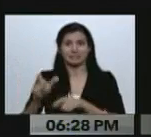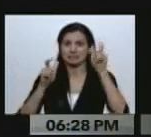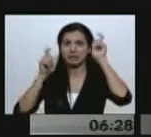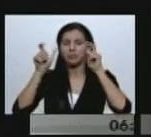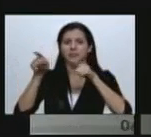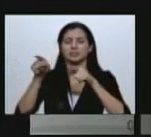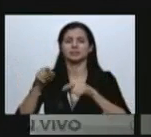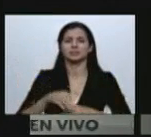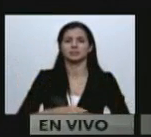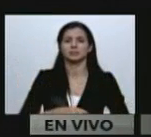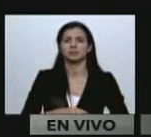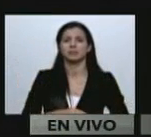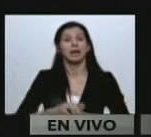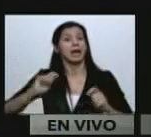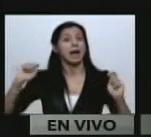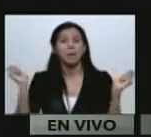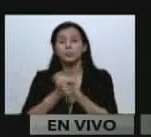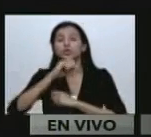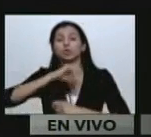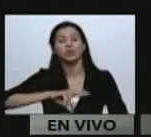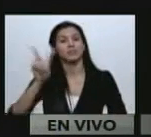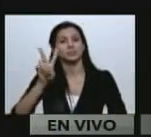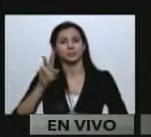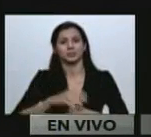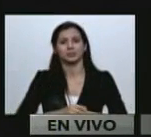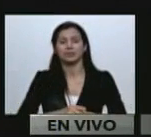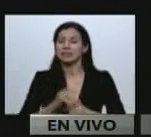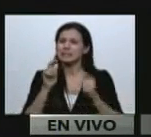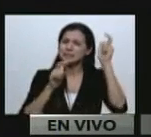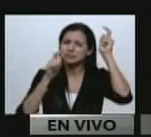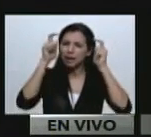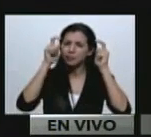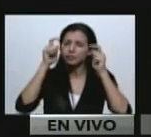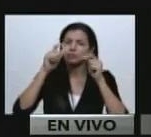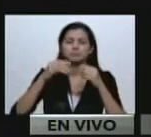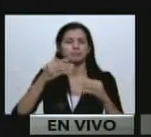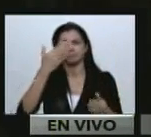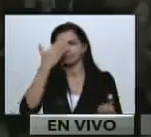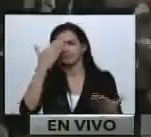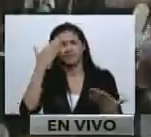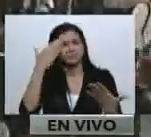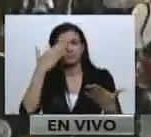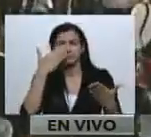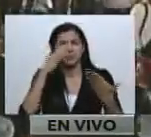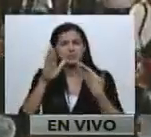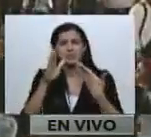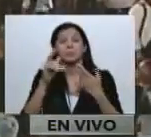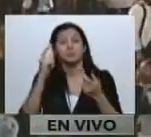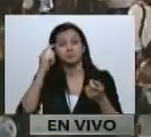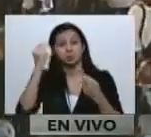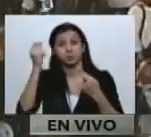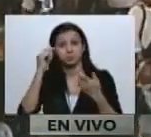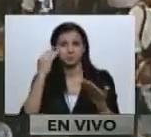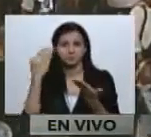marcó la historia de Venezuela. Un Hugo Chávez que recordaremos en el siguiente video.